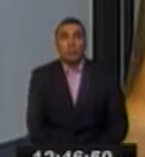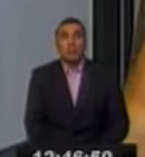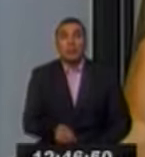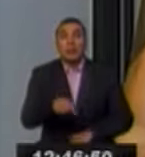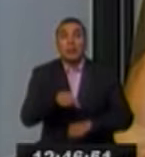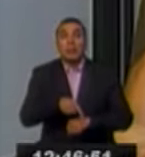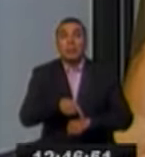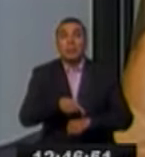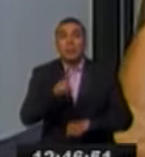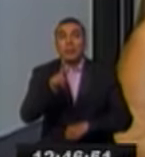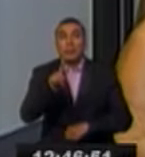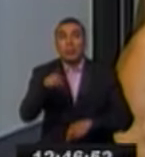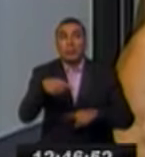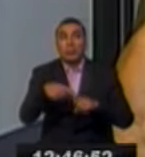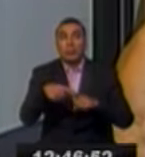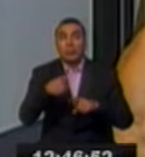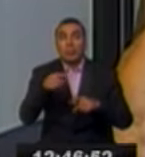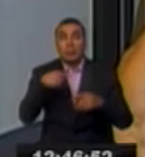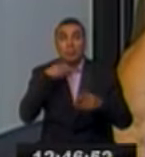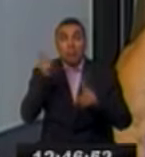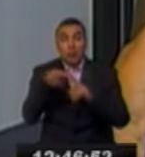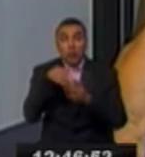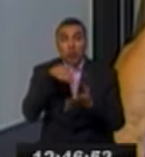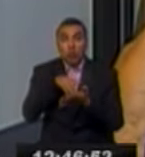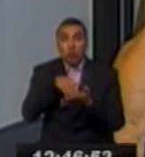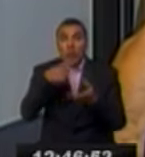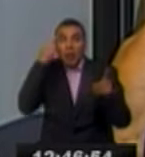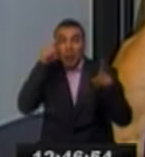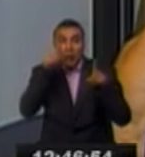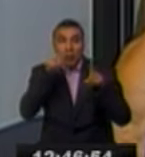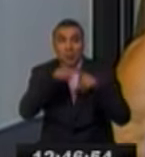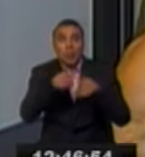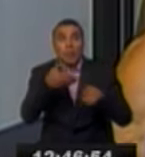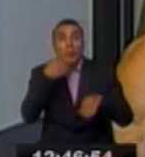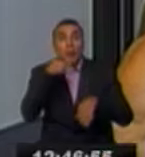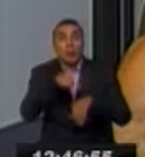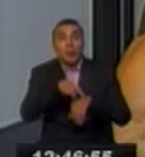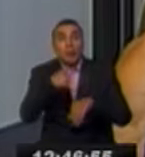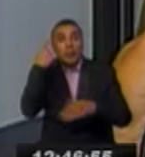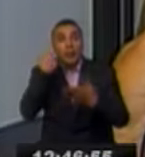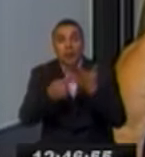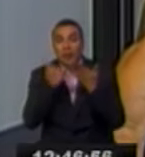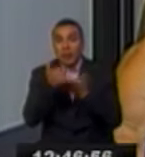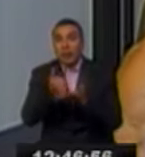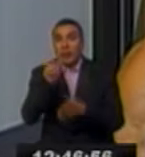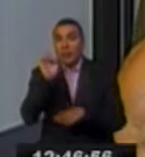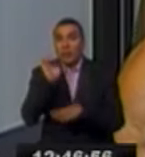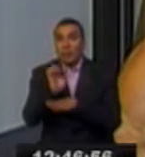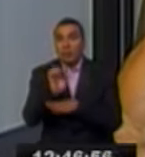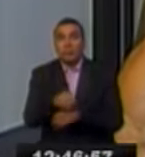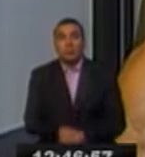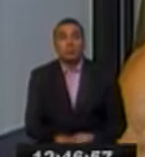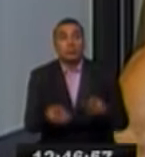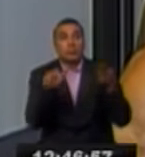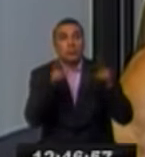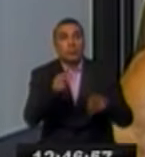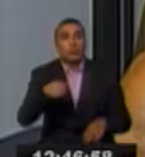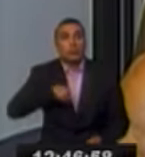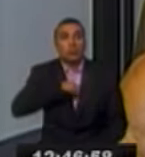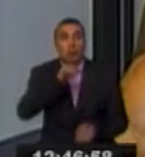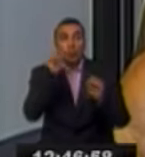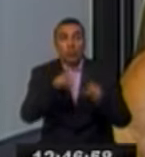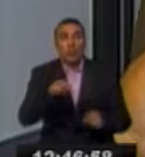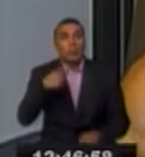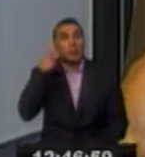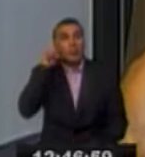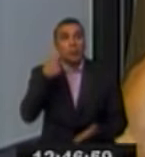tiempo que sea definido en el estudio, que es el mejor en beneficio para el país y que al mismo tiempo nos dé la capacidad